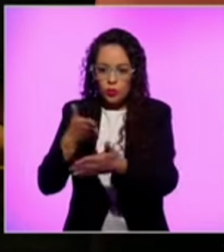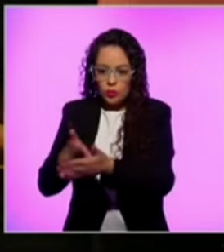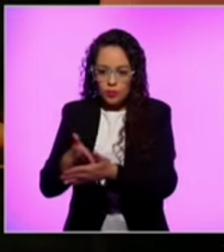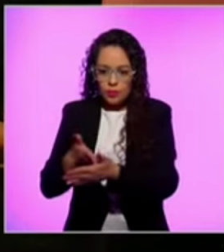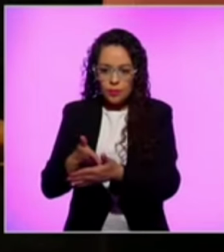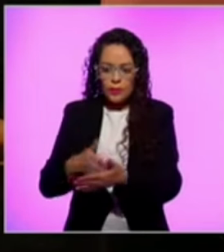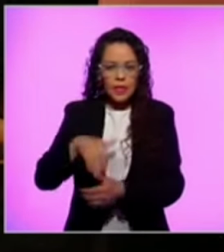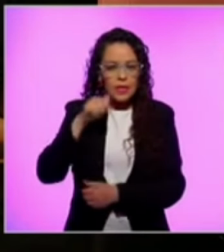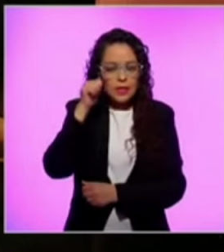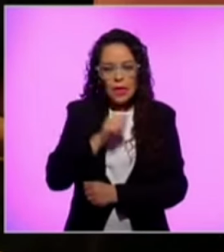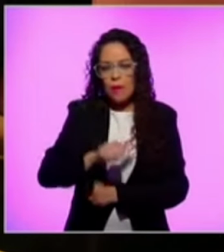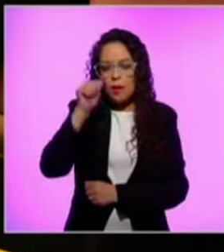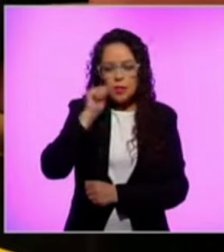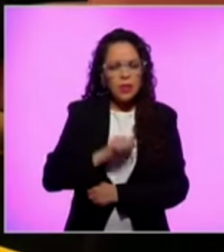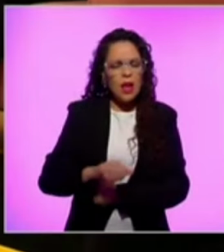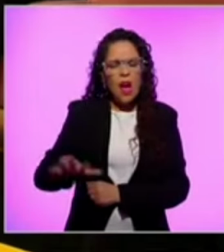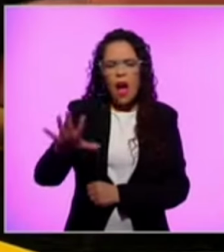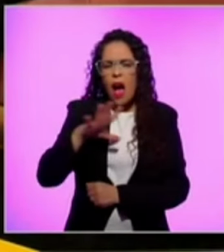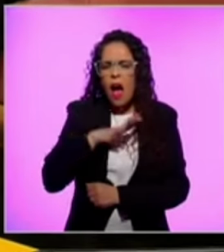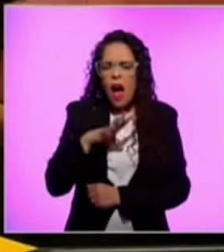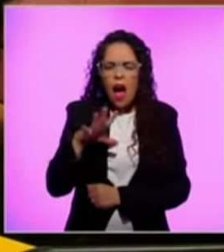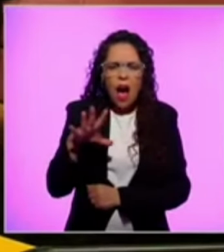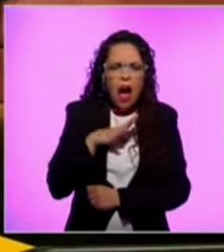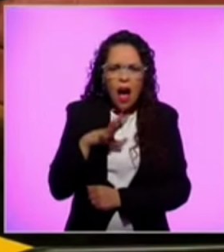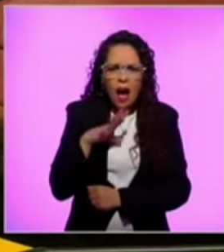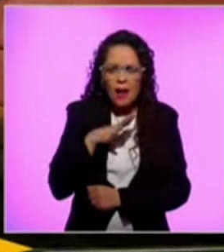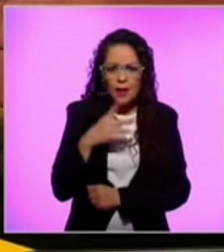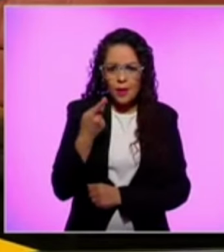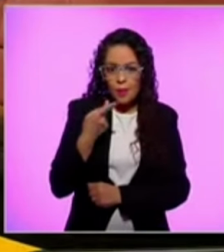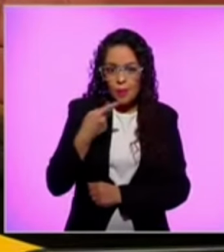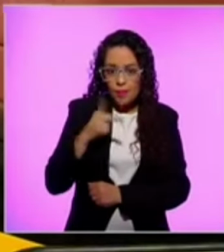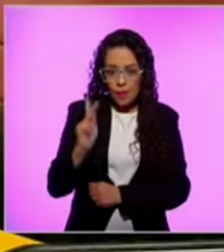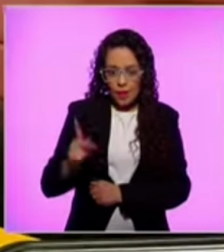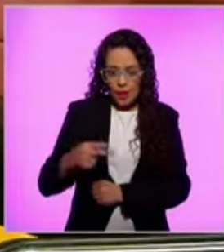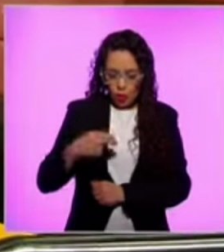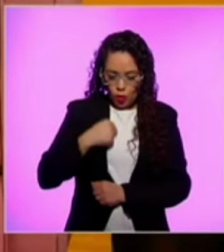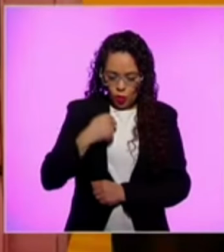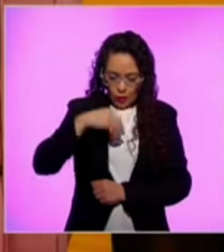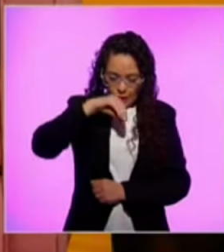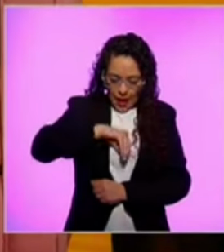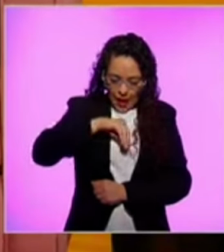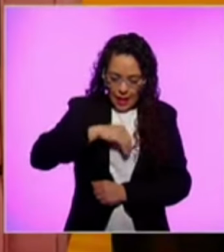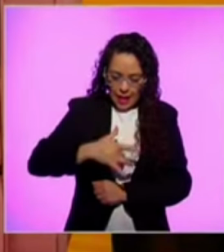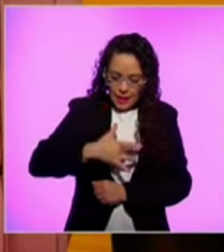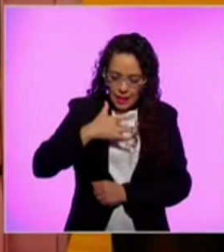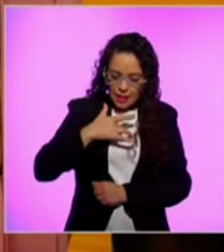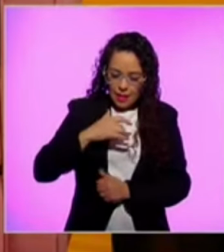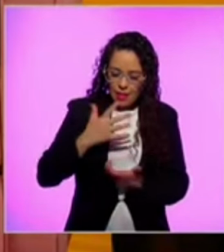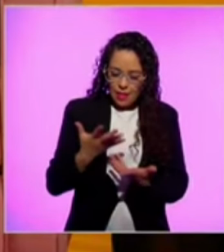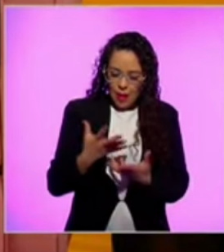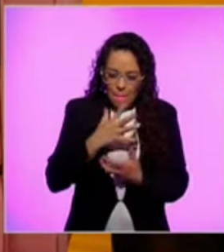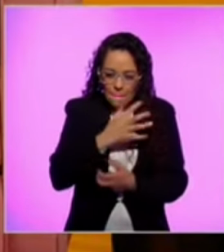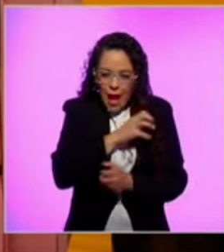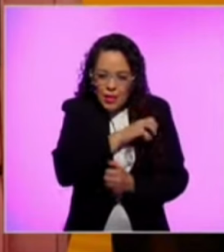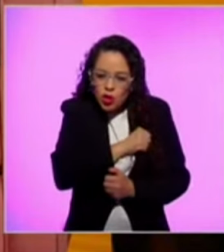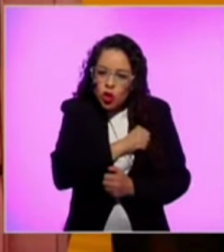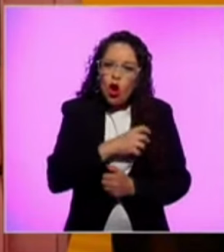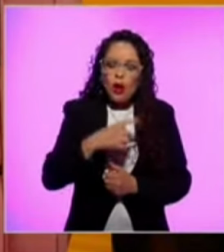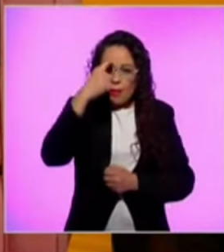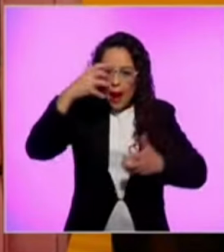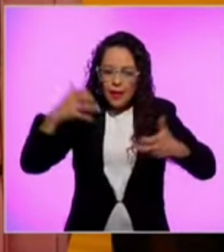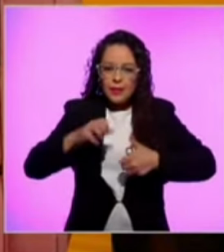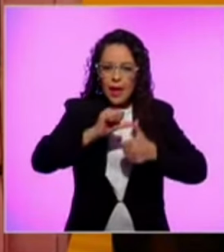siempre, siempre van a existir, pero queda en nosotros cuando sentimos el arte, la pasión por hacer algo. Siempre hay la manera de aprender y de